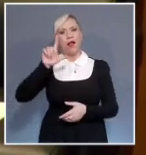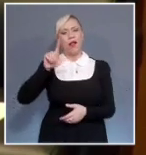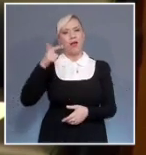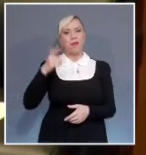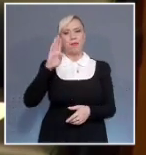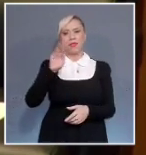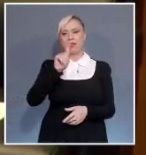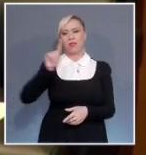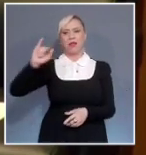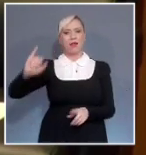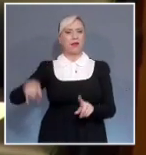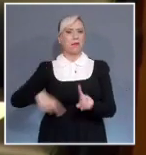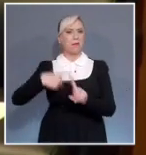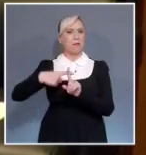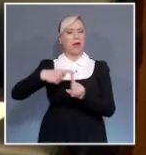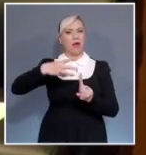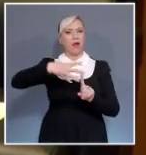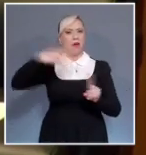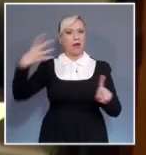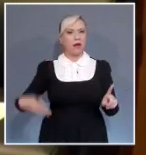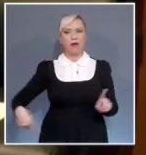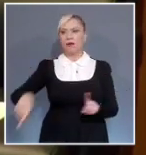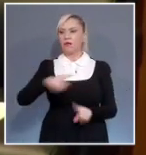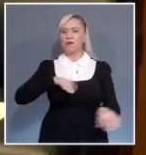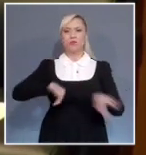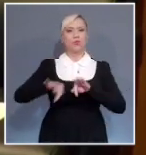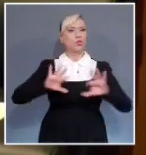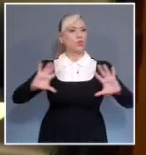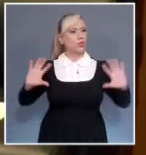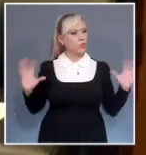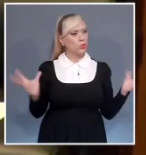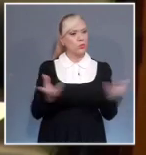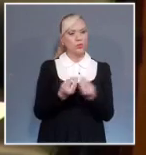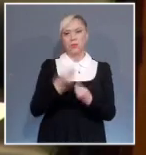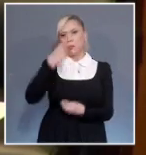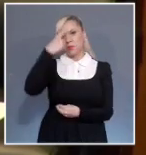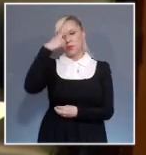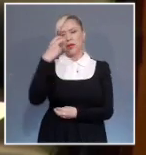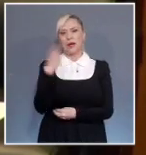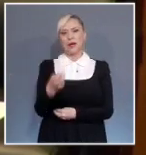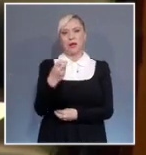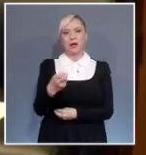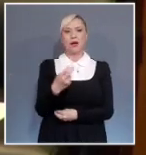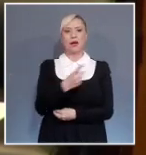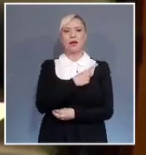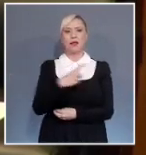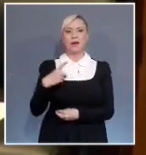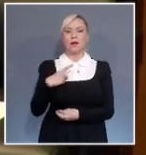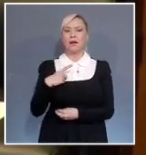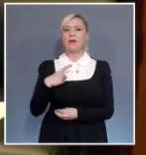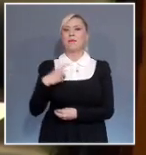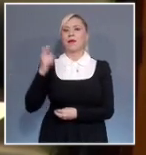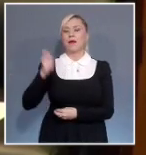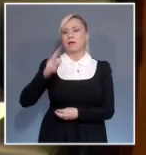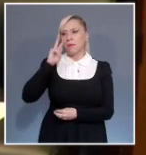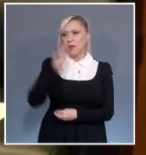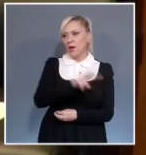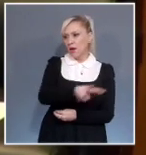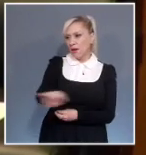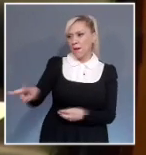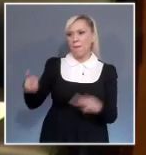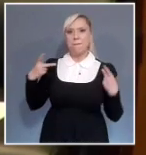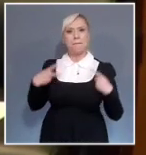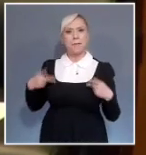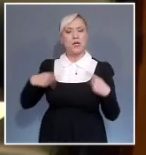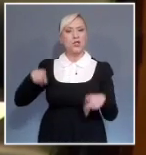tenemos que trabajar juntas, y hay que conservar en mente que los derechos de las personas